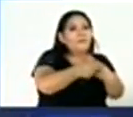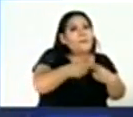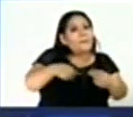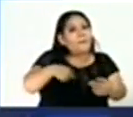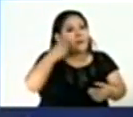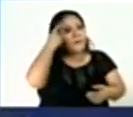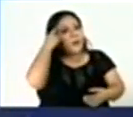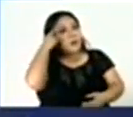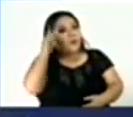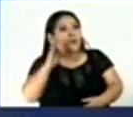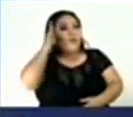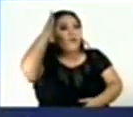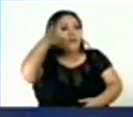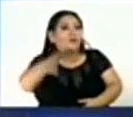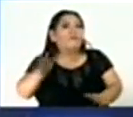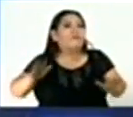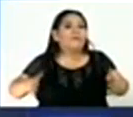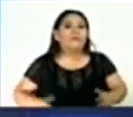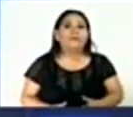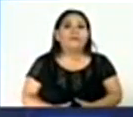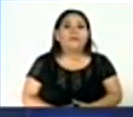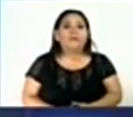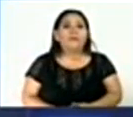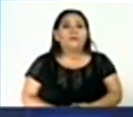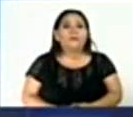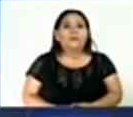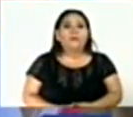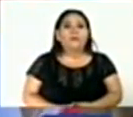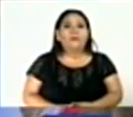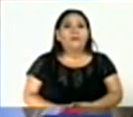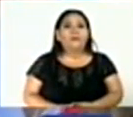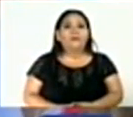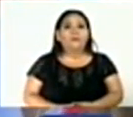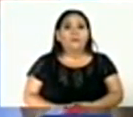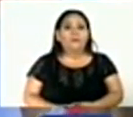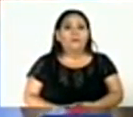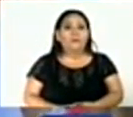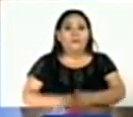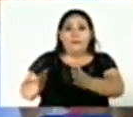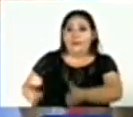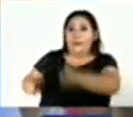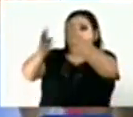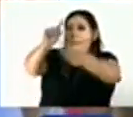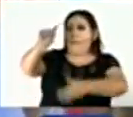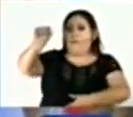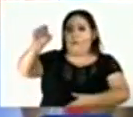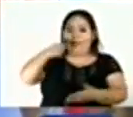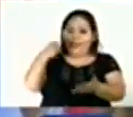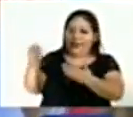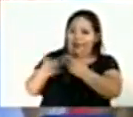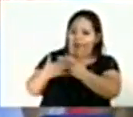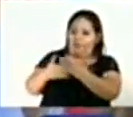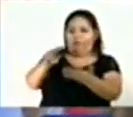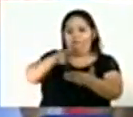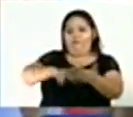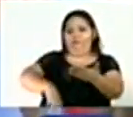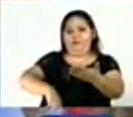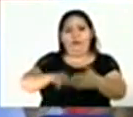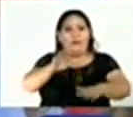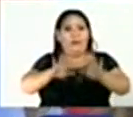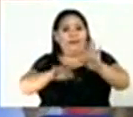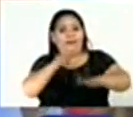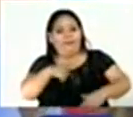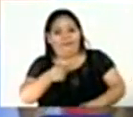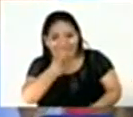proyecciones para las elecciones 2024. Mire, el tribunal nos hizo prevenciones en 13 de los 14, perdón que me